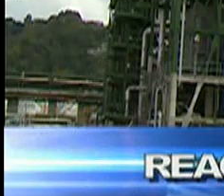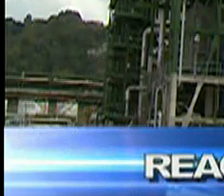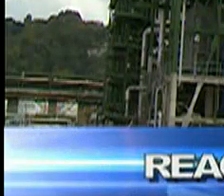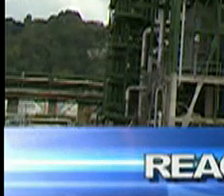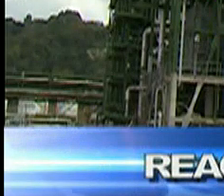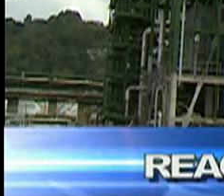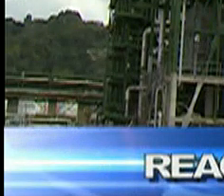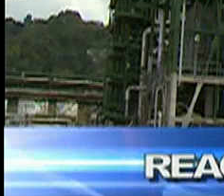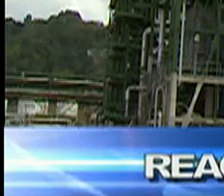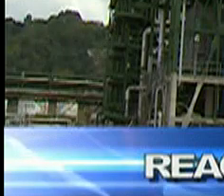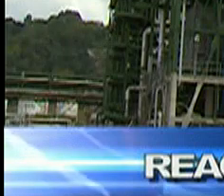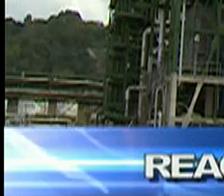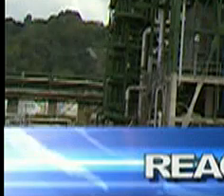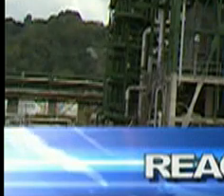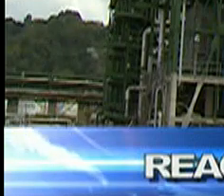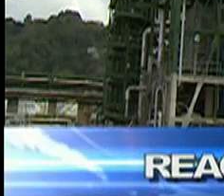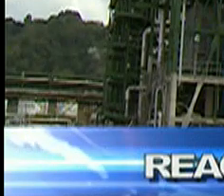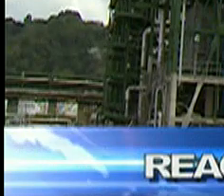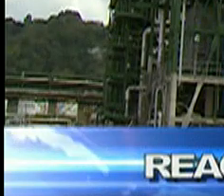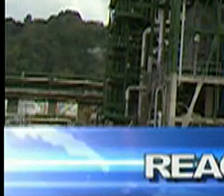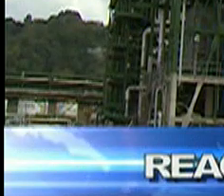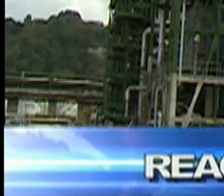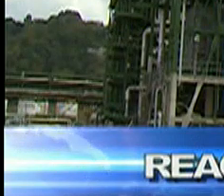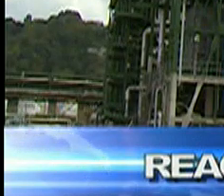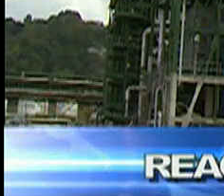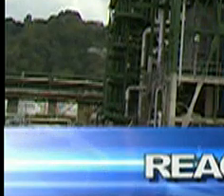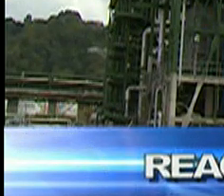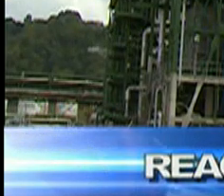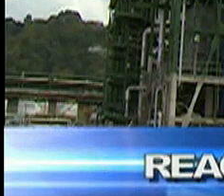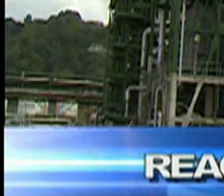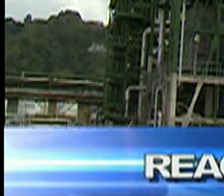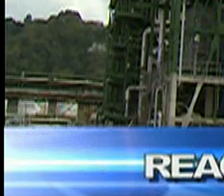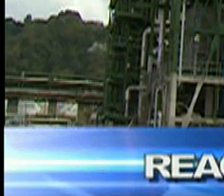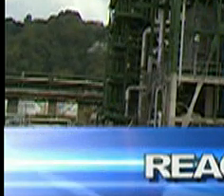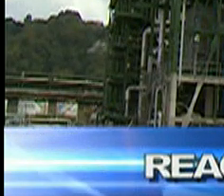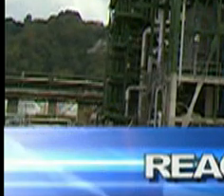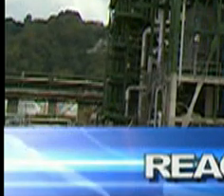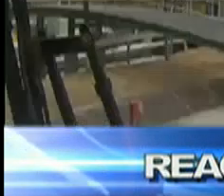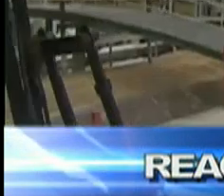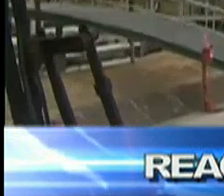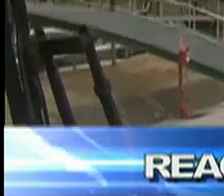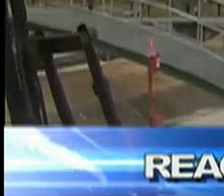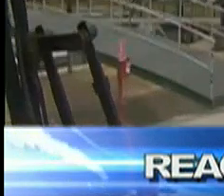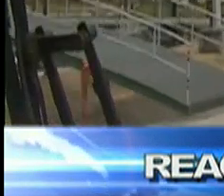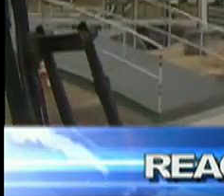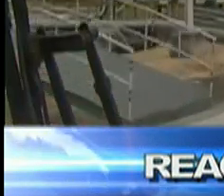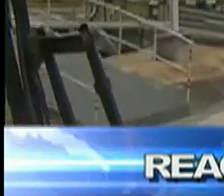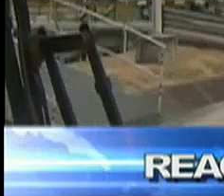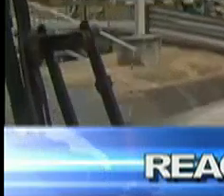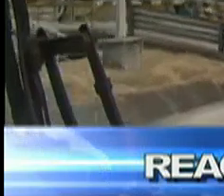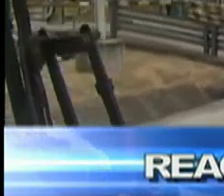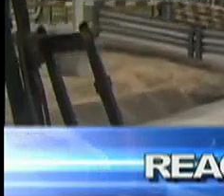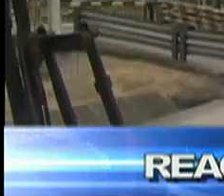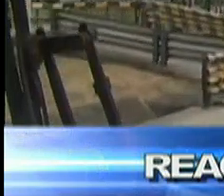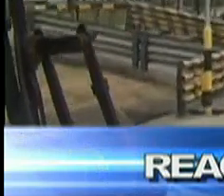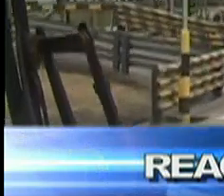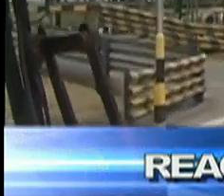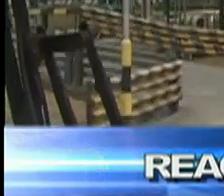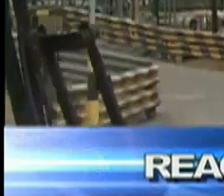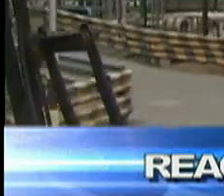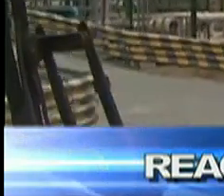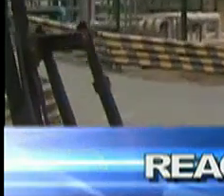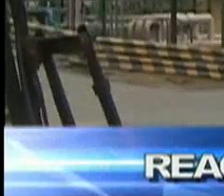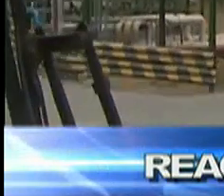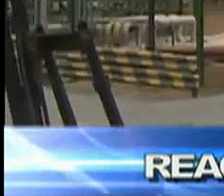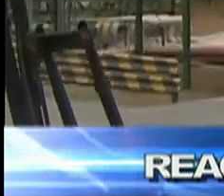Legisladores de Alianza País proponen la creación de una comisión que constate los supuestos daños de la refinería de Esmeraldas.